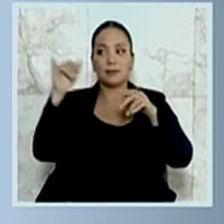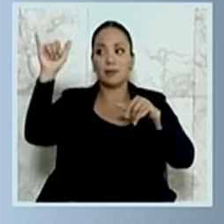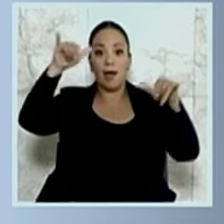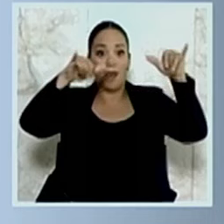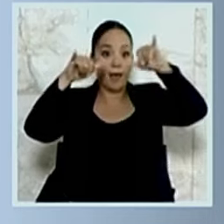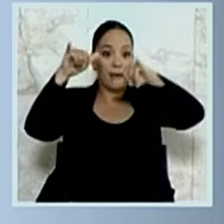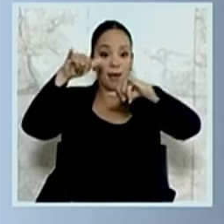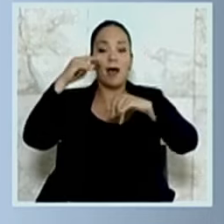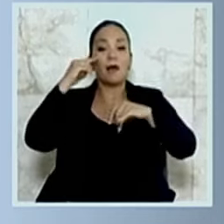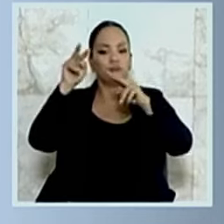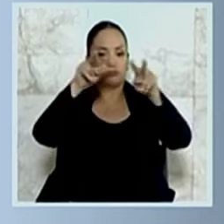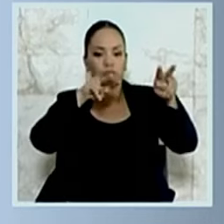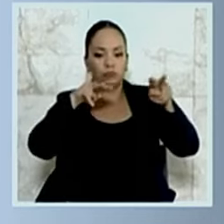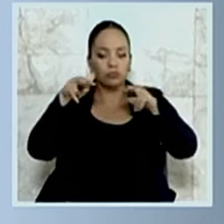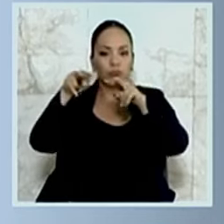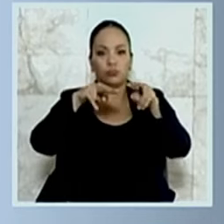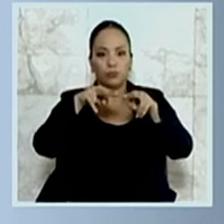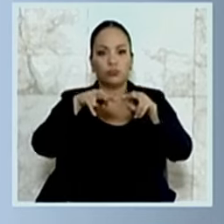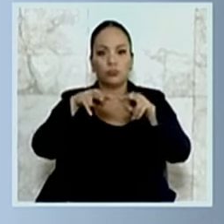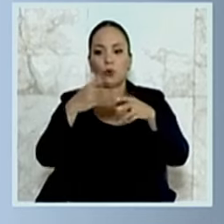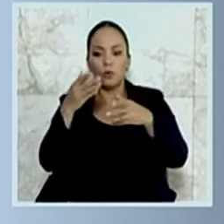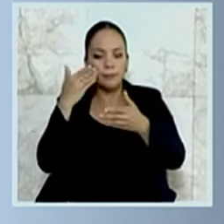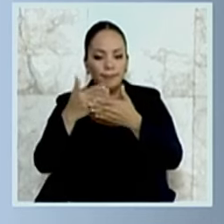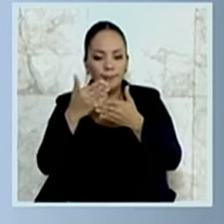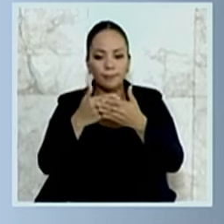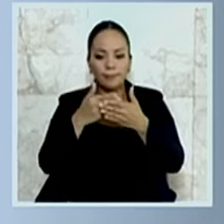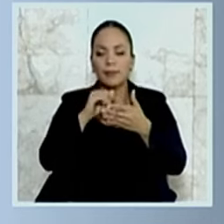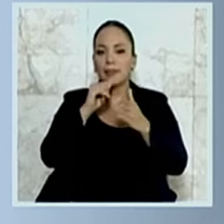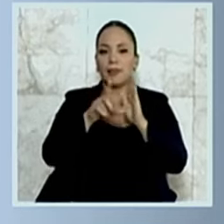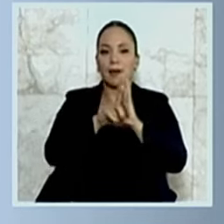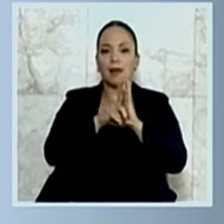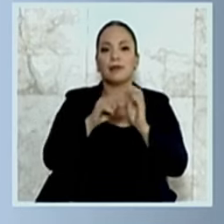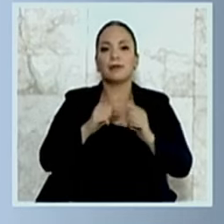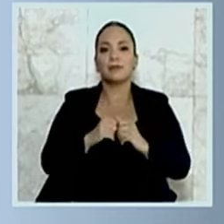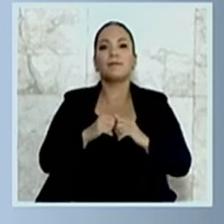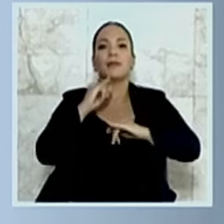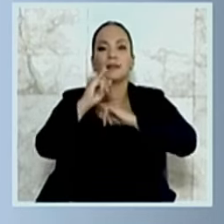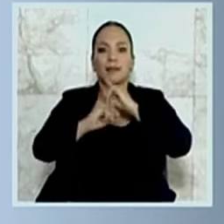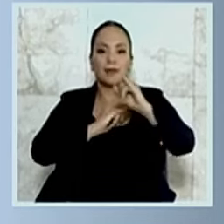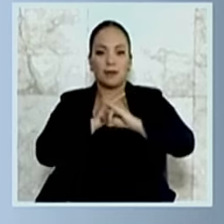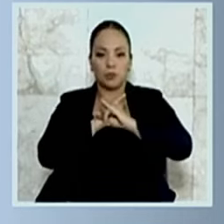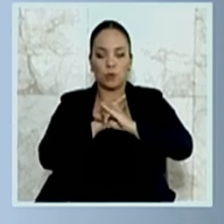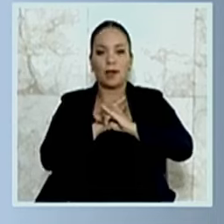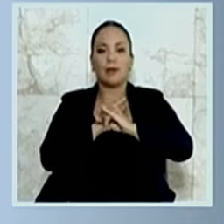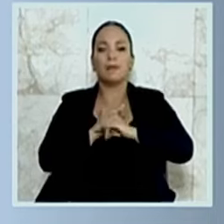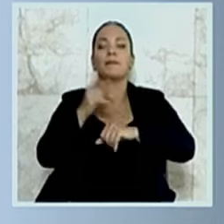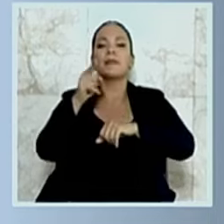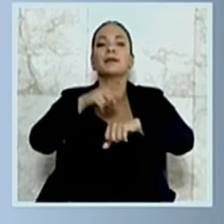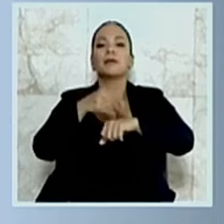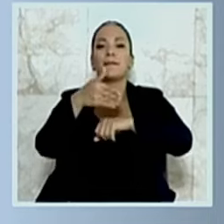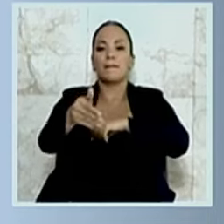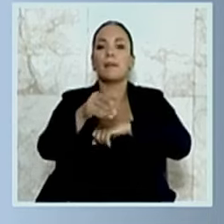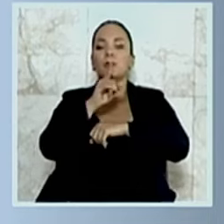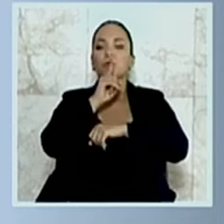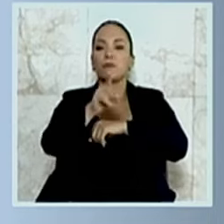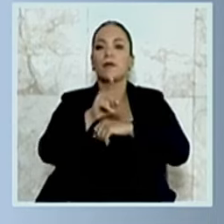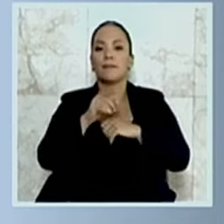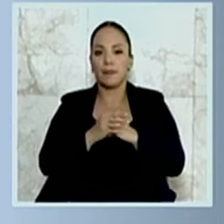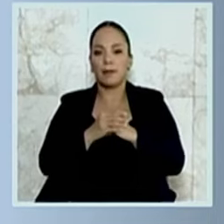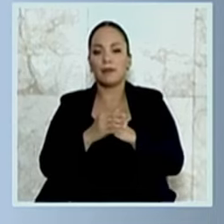se venía realizando desde hace algún tiempo y está en activo. Nuevamente la sección de vigilancia aérea está trabajando